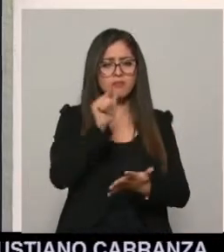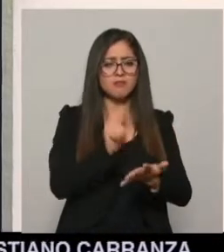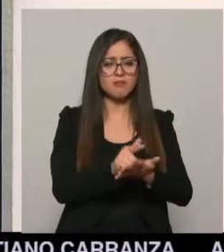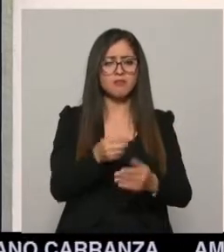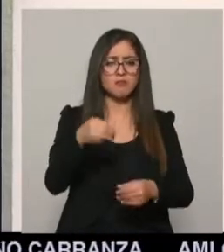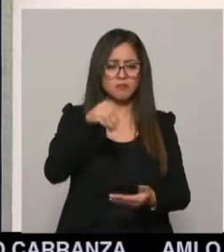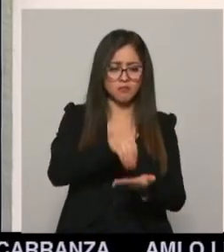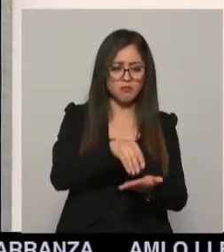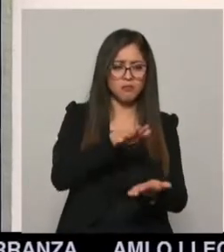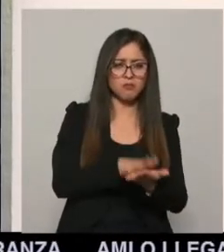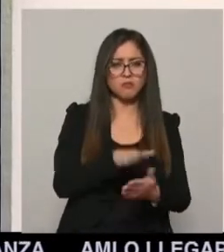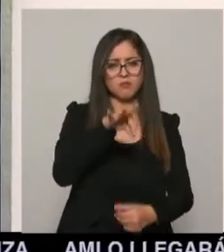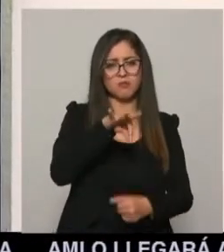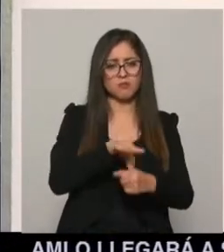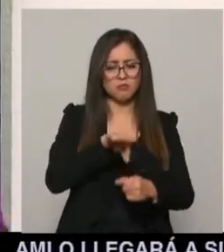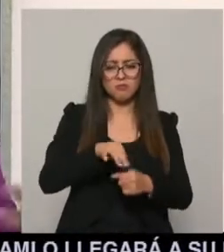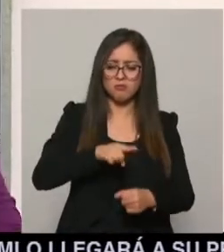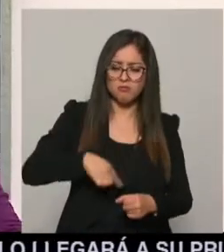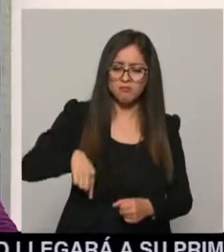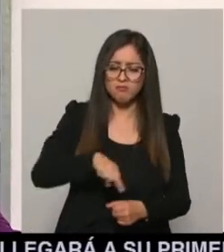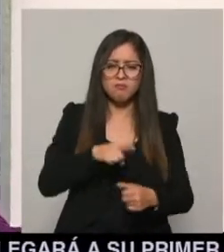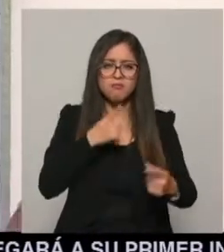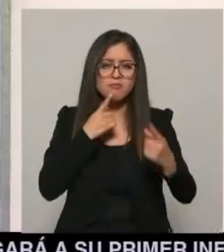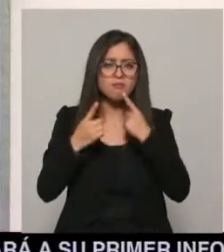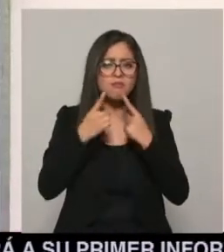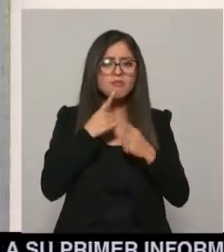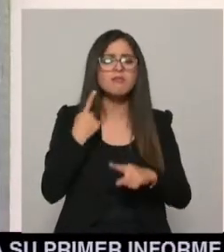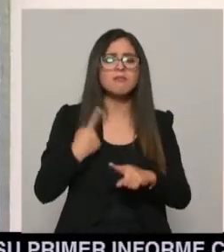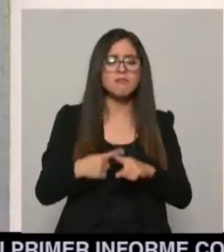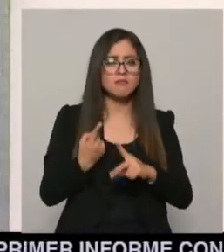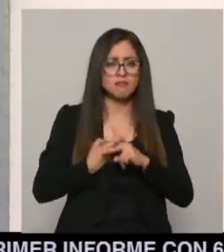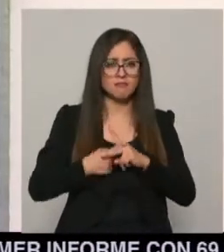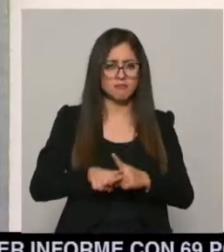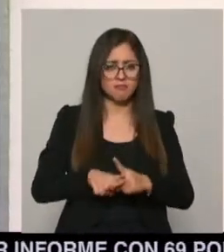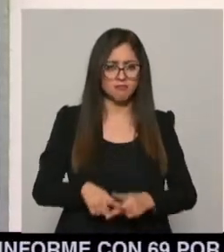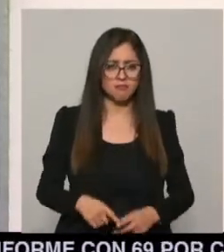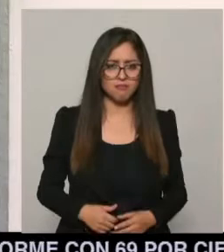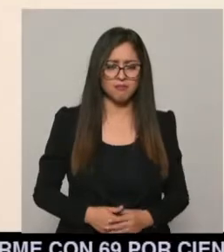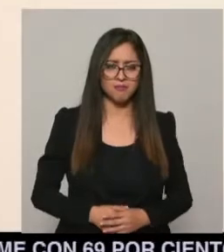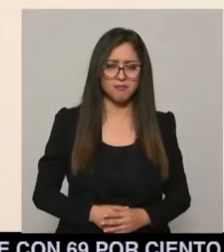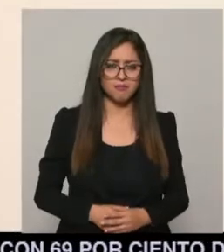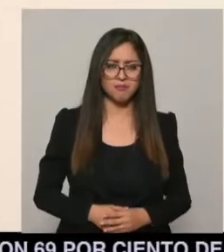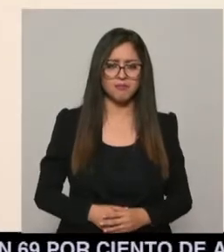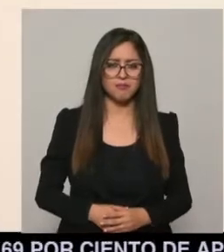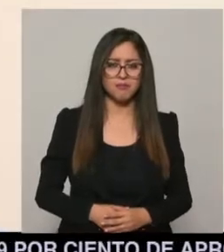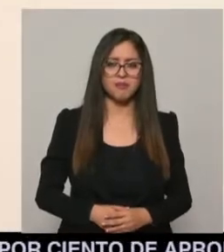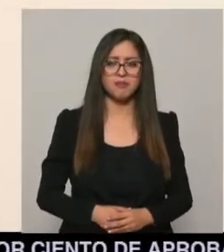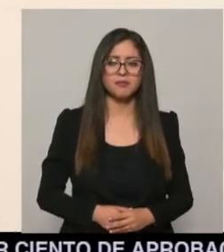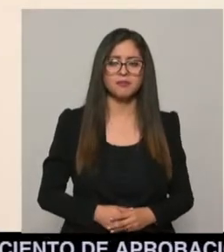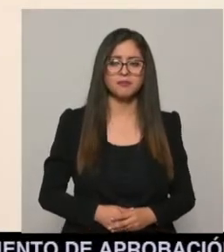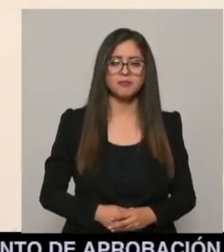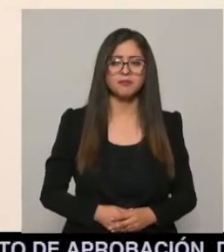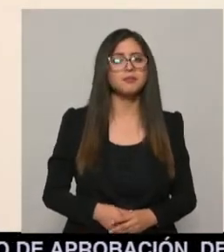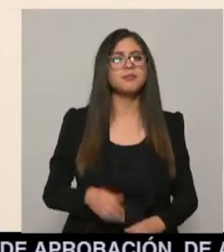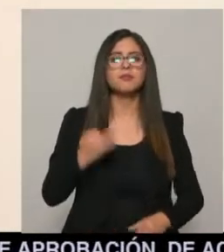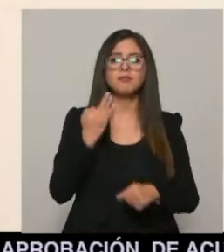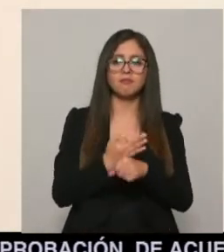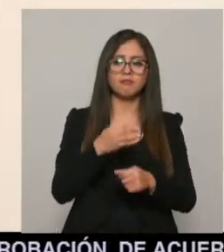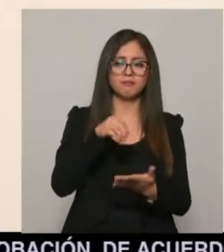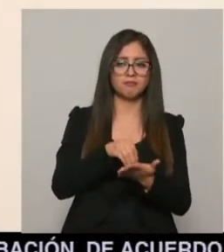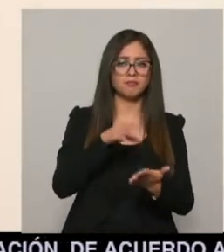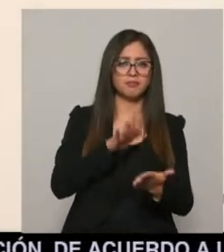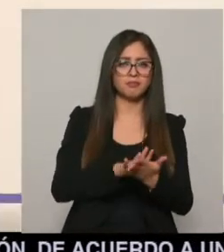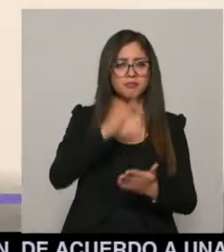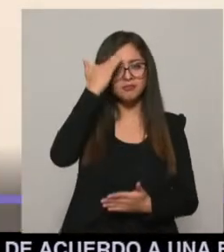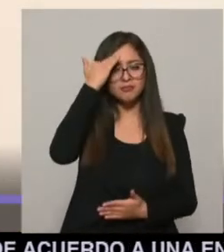votación? Pongo ya en la mesa de debate, ¿quién inicia? Bueno, tenemos un periodo que tiene plazos